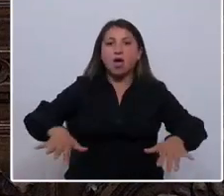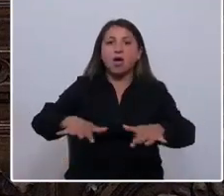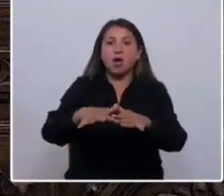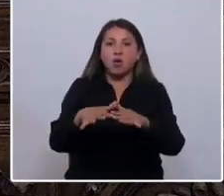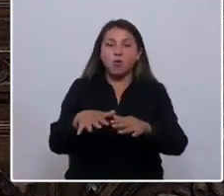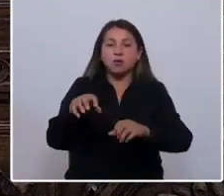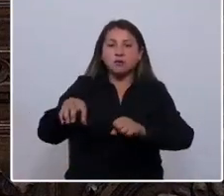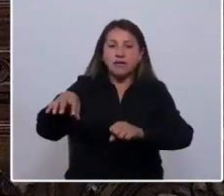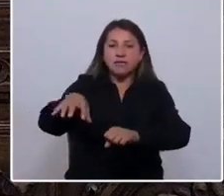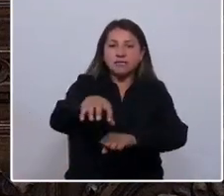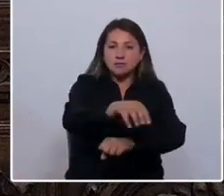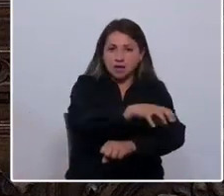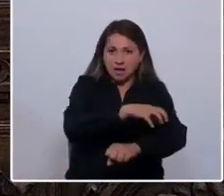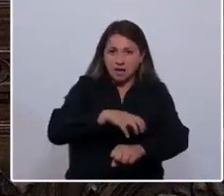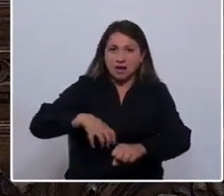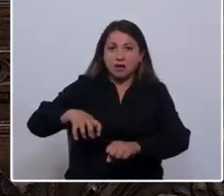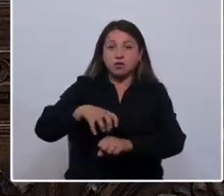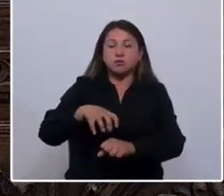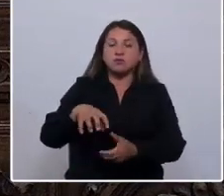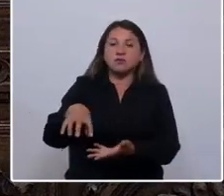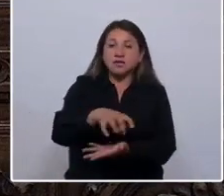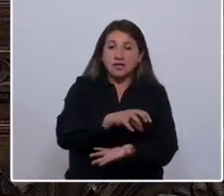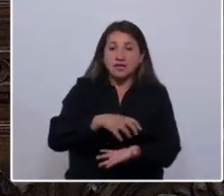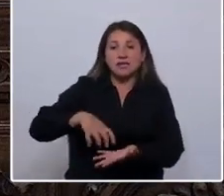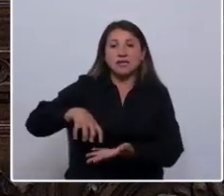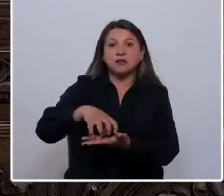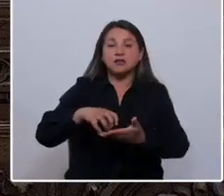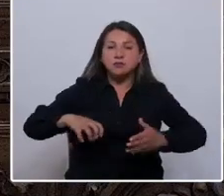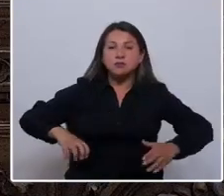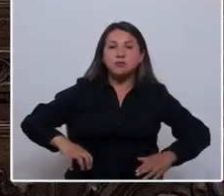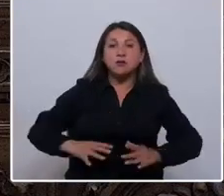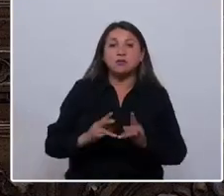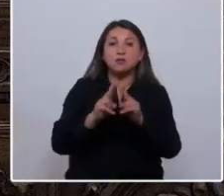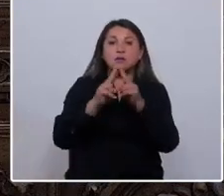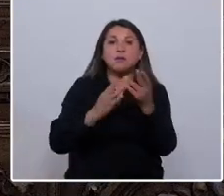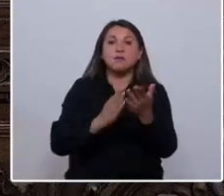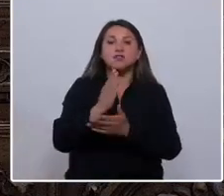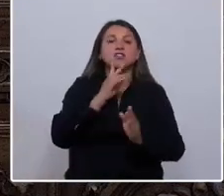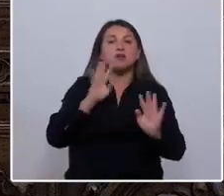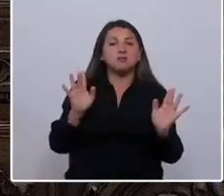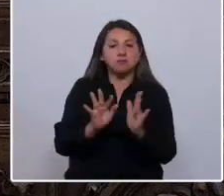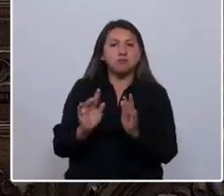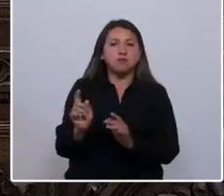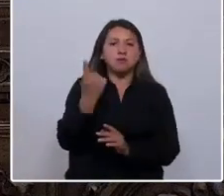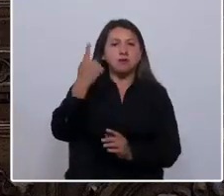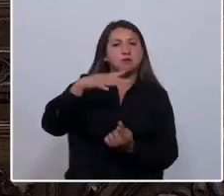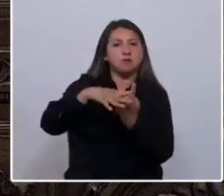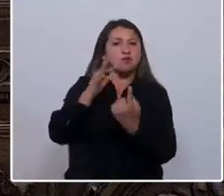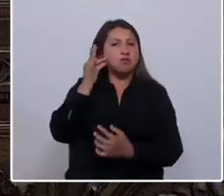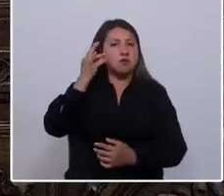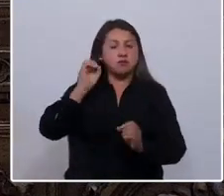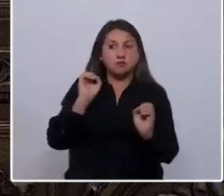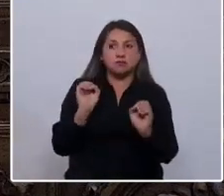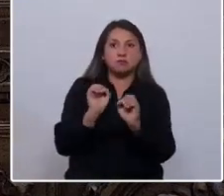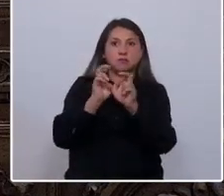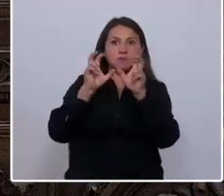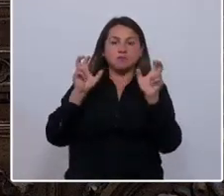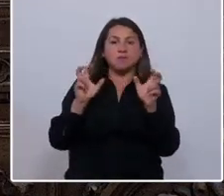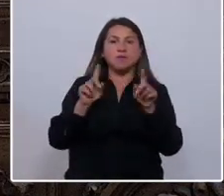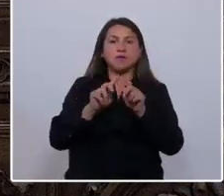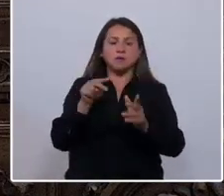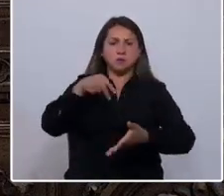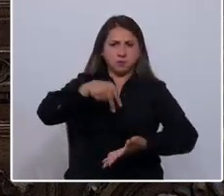archipiélago. Territorio forjado desde los inicios del poblamiento por mujeres que se levantaron al despuntar el siglo